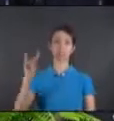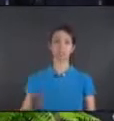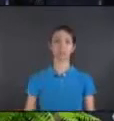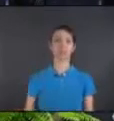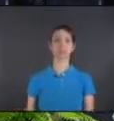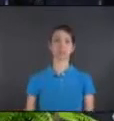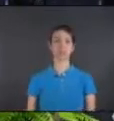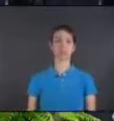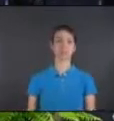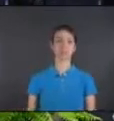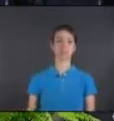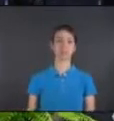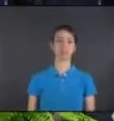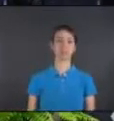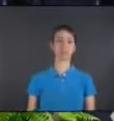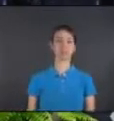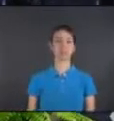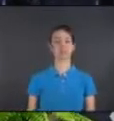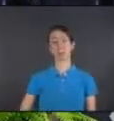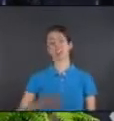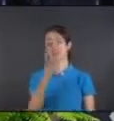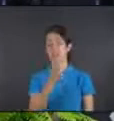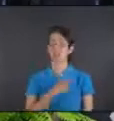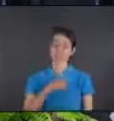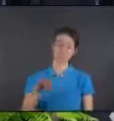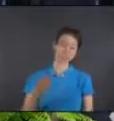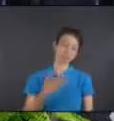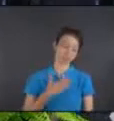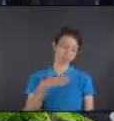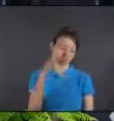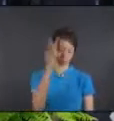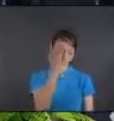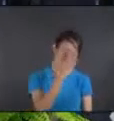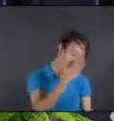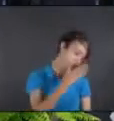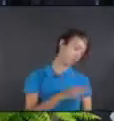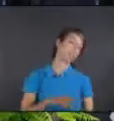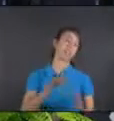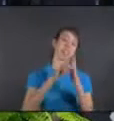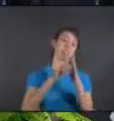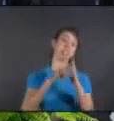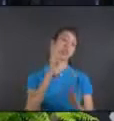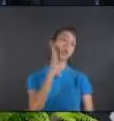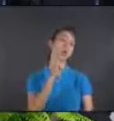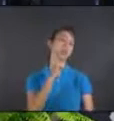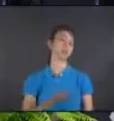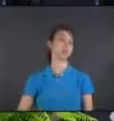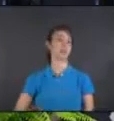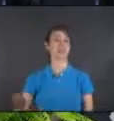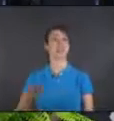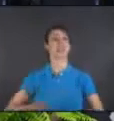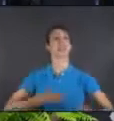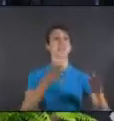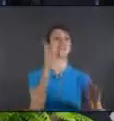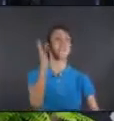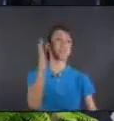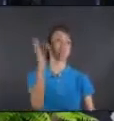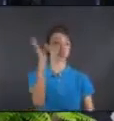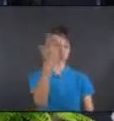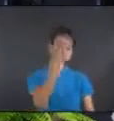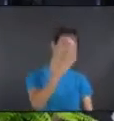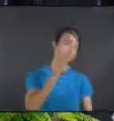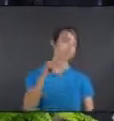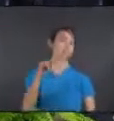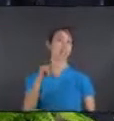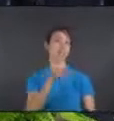una vid, planto, decía Martín Lutero, dicen que decía Martín Lutero, una ceiba, pero yo no sé si él conocía la ceiba, porque la